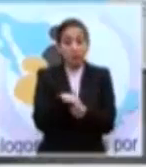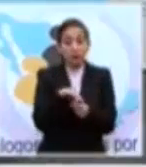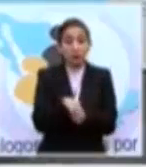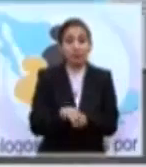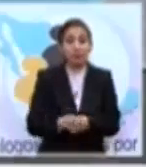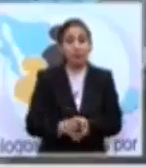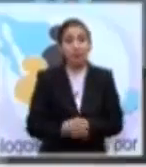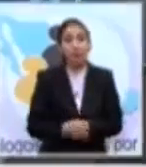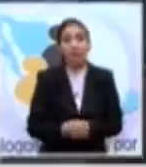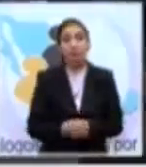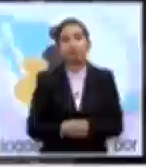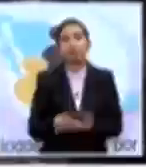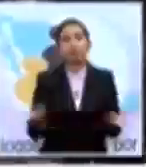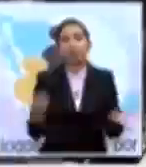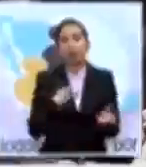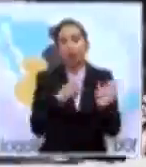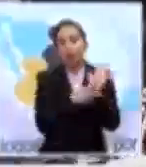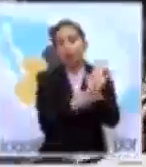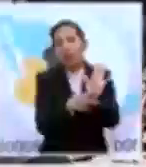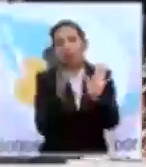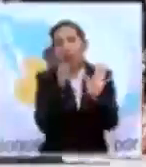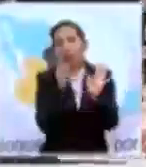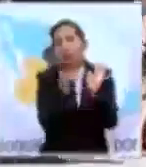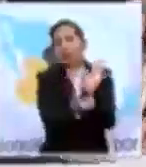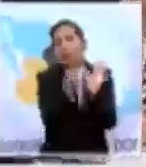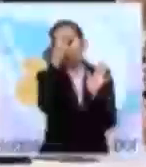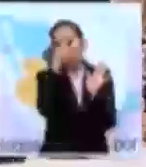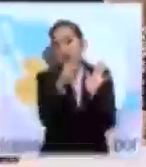votación. ¿Qué le demostramos al país una vez